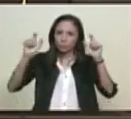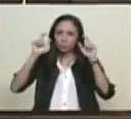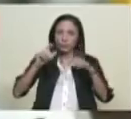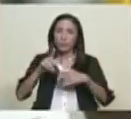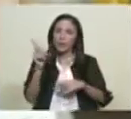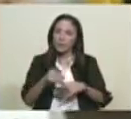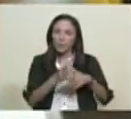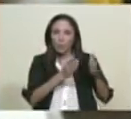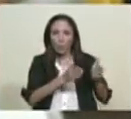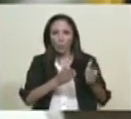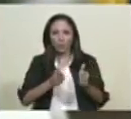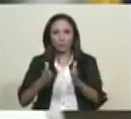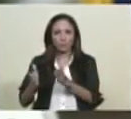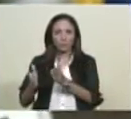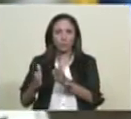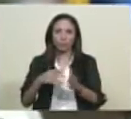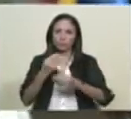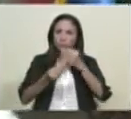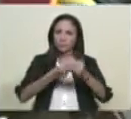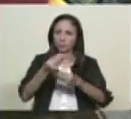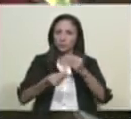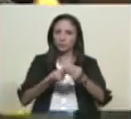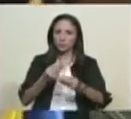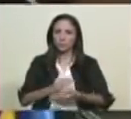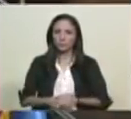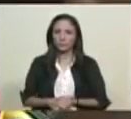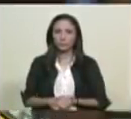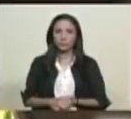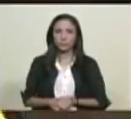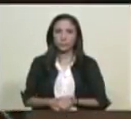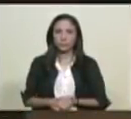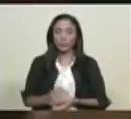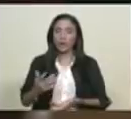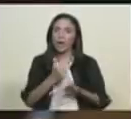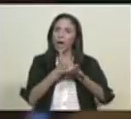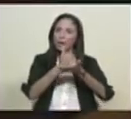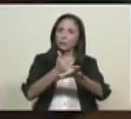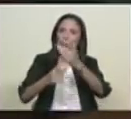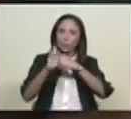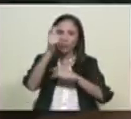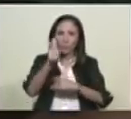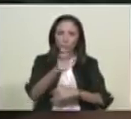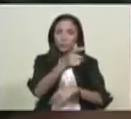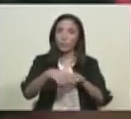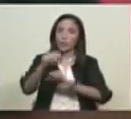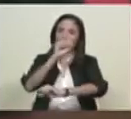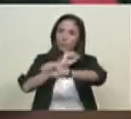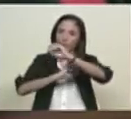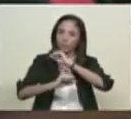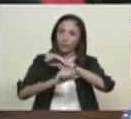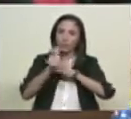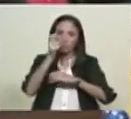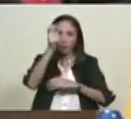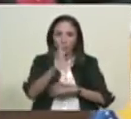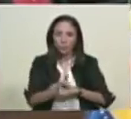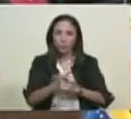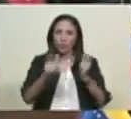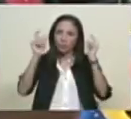organizativa y jurídica del Poder Judicial venezolano, apunte al ciudadano a protegerlo, a educarlo,